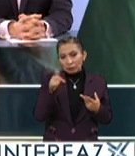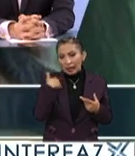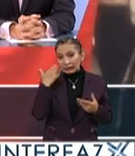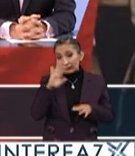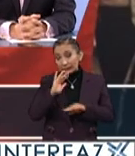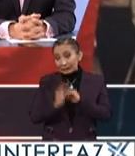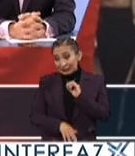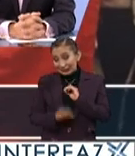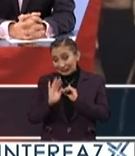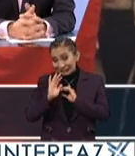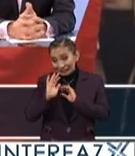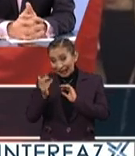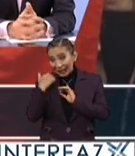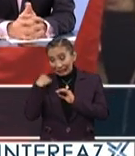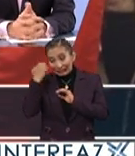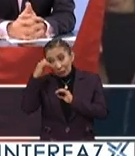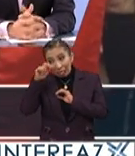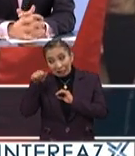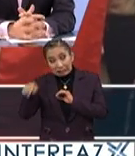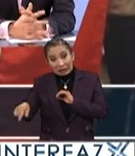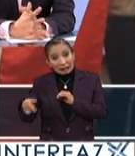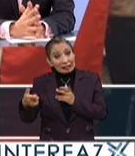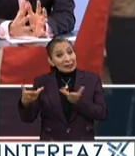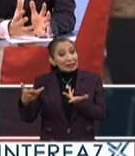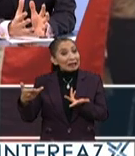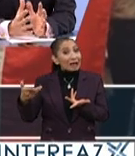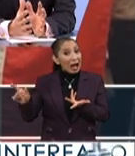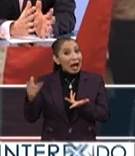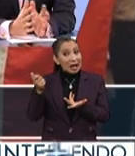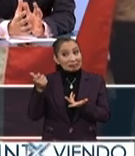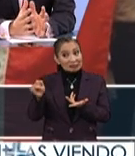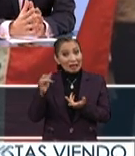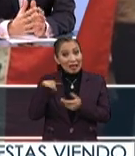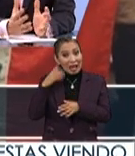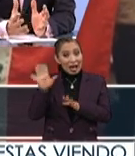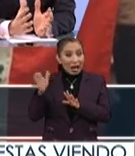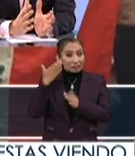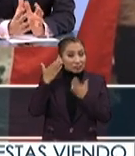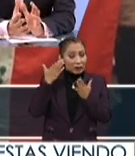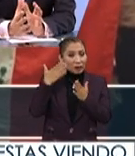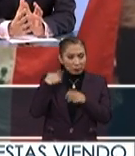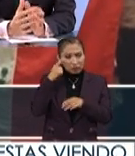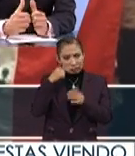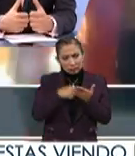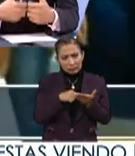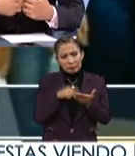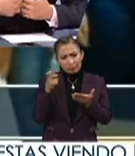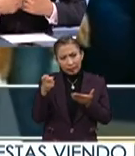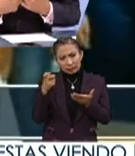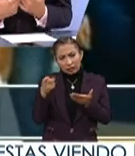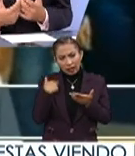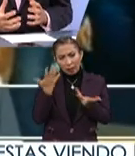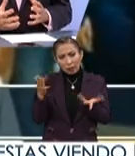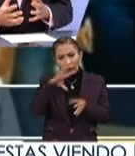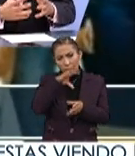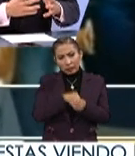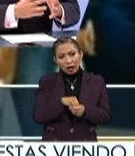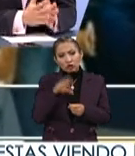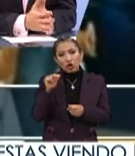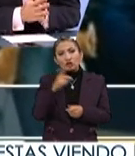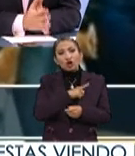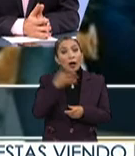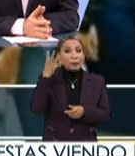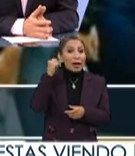de haber vivido una experiencia pues de esta magnitud, tanto en lo académico? Porque creemos que esto es algo integral, no